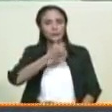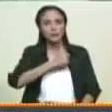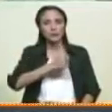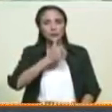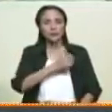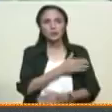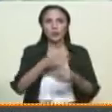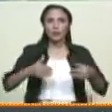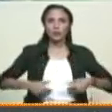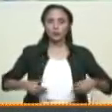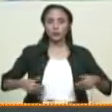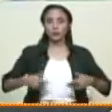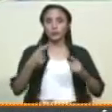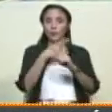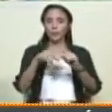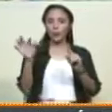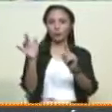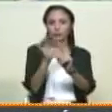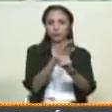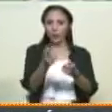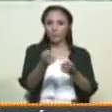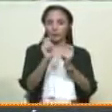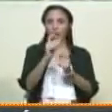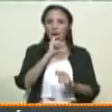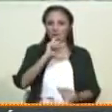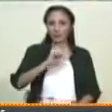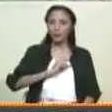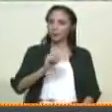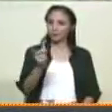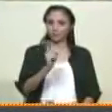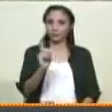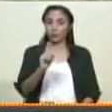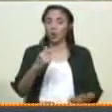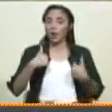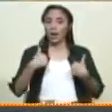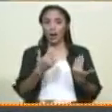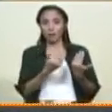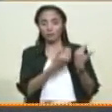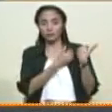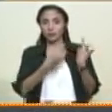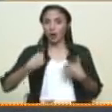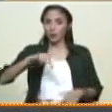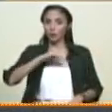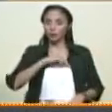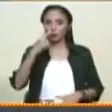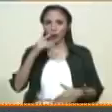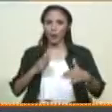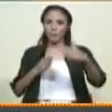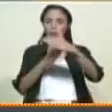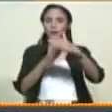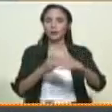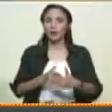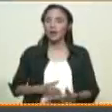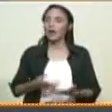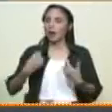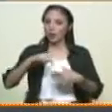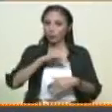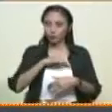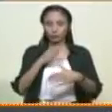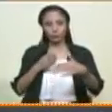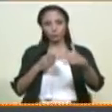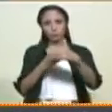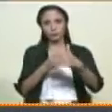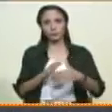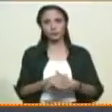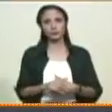tiene que caer en el juego del enemigo. Cuando nos toque a nosotros pasar al contraataque, lo haremos en el momento que nos